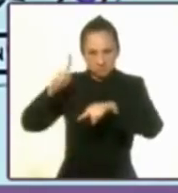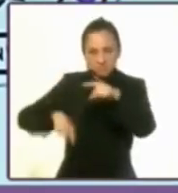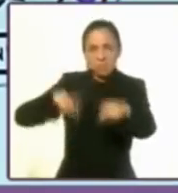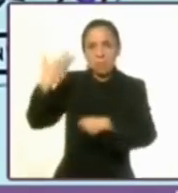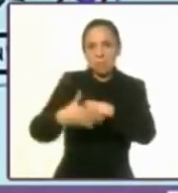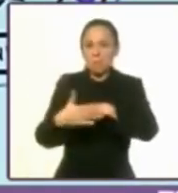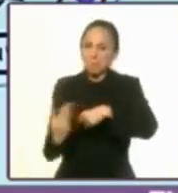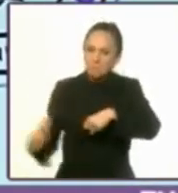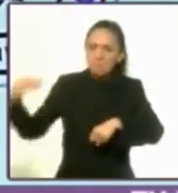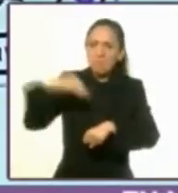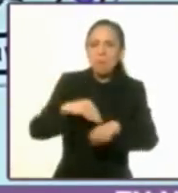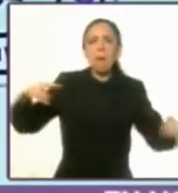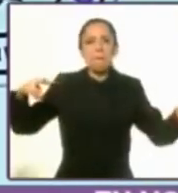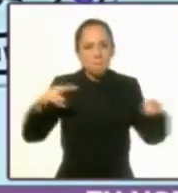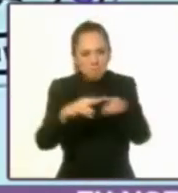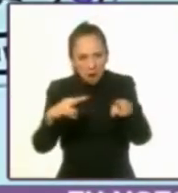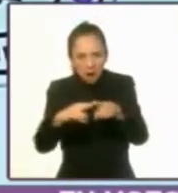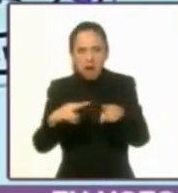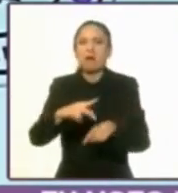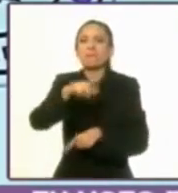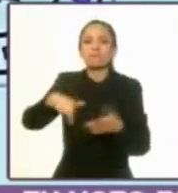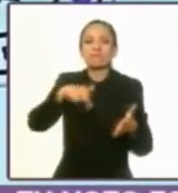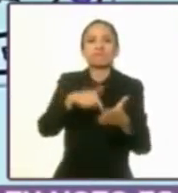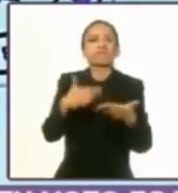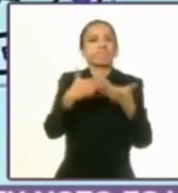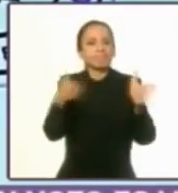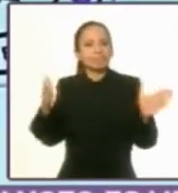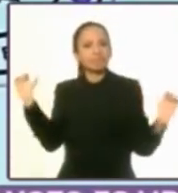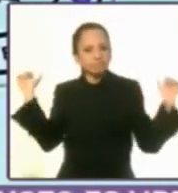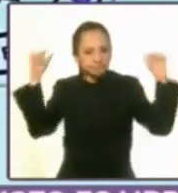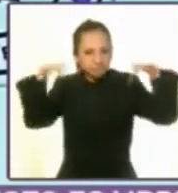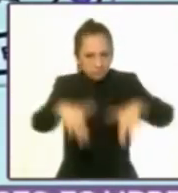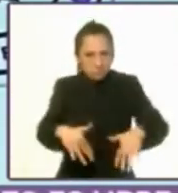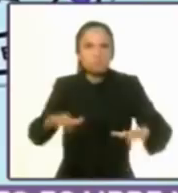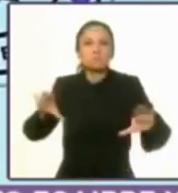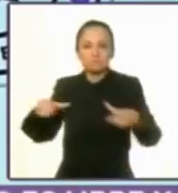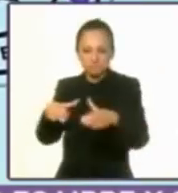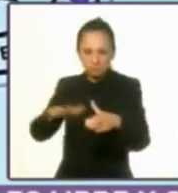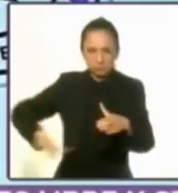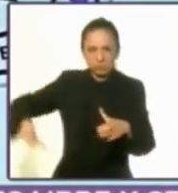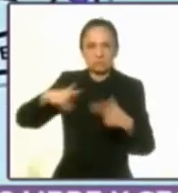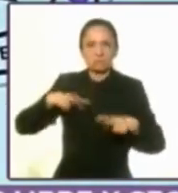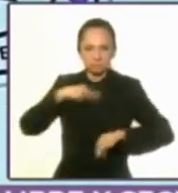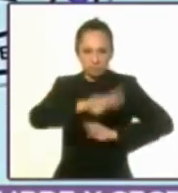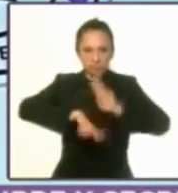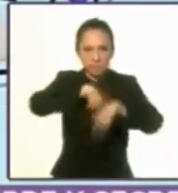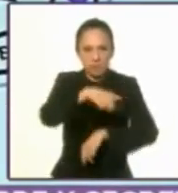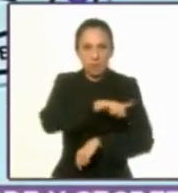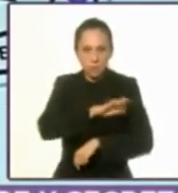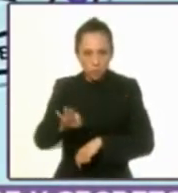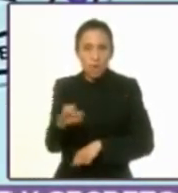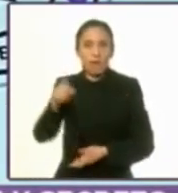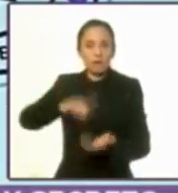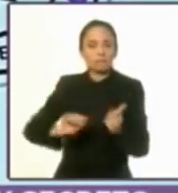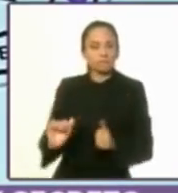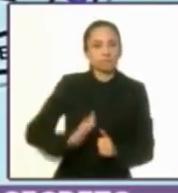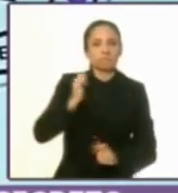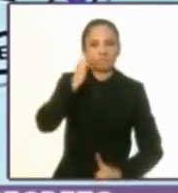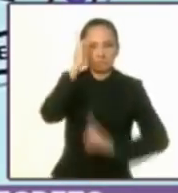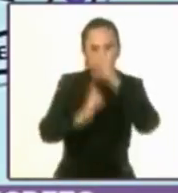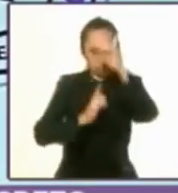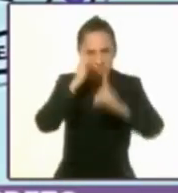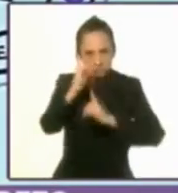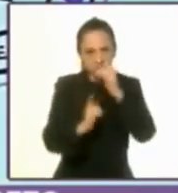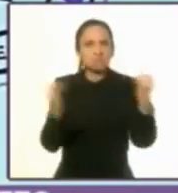en que podrán ser apropiados por las comunidades en donde habrá espacio para el deporte espacio para que exista la posibilidad